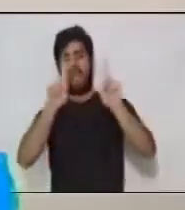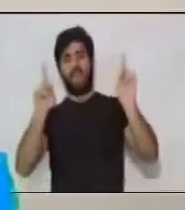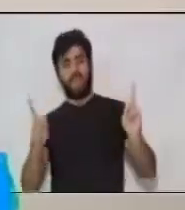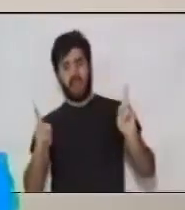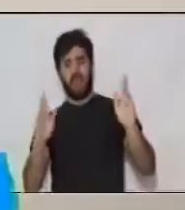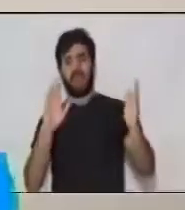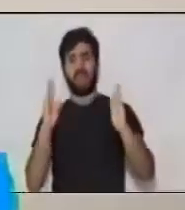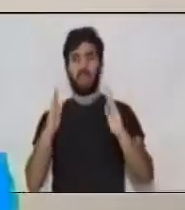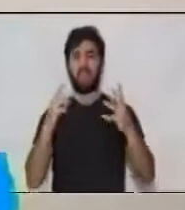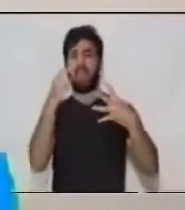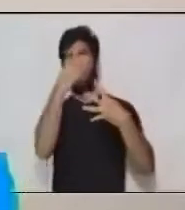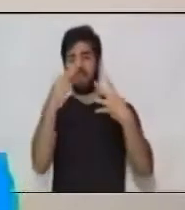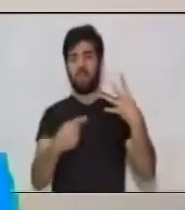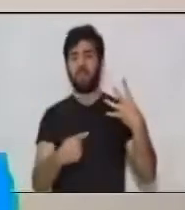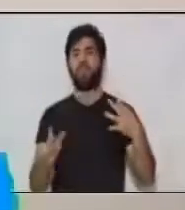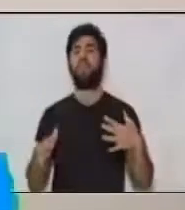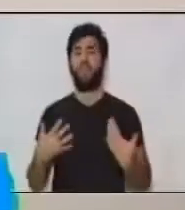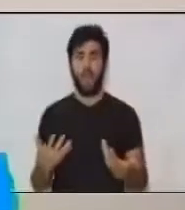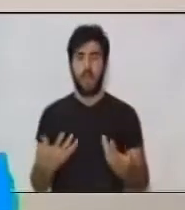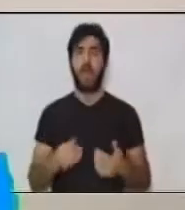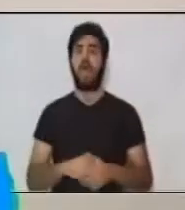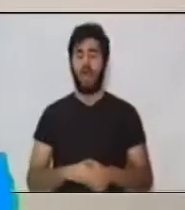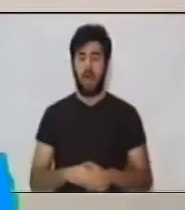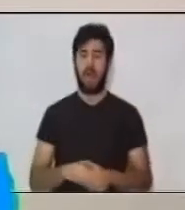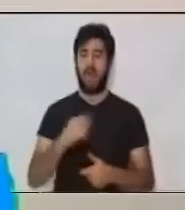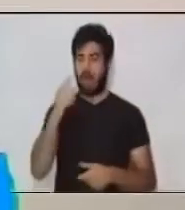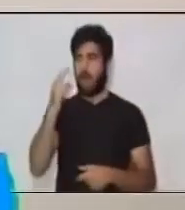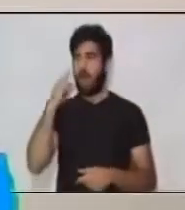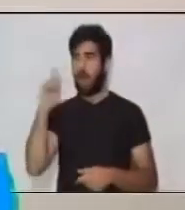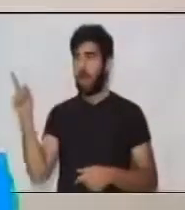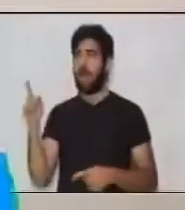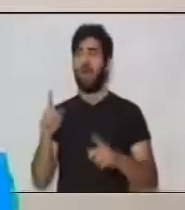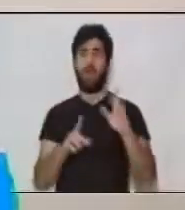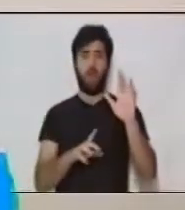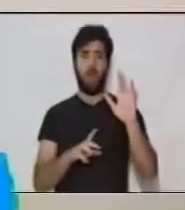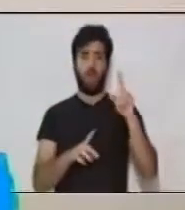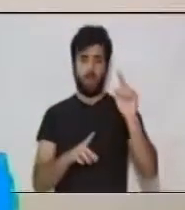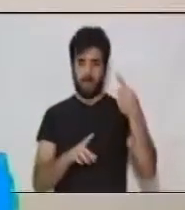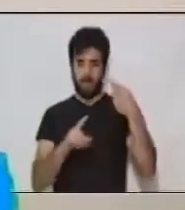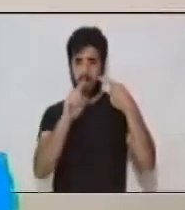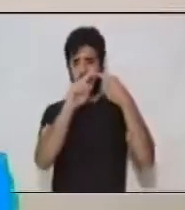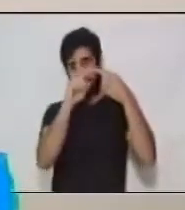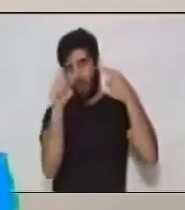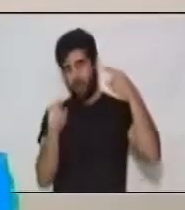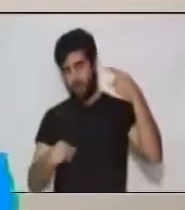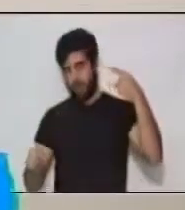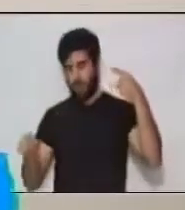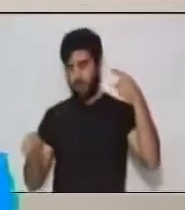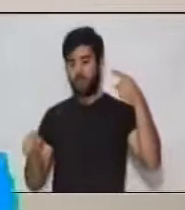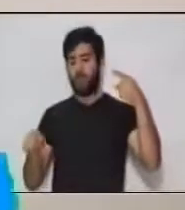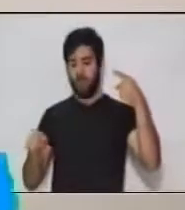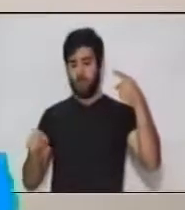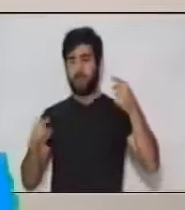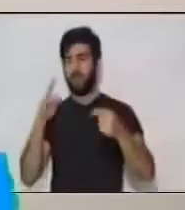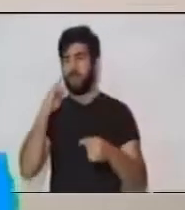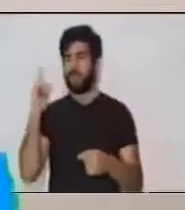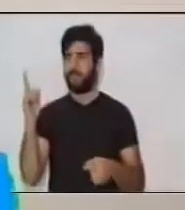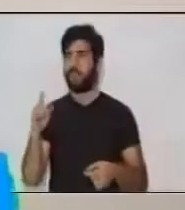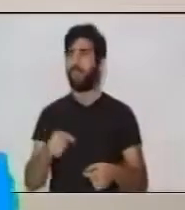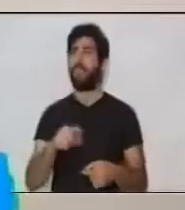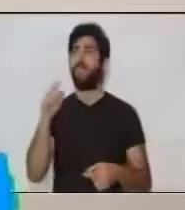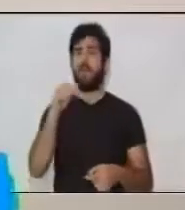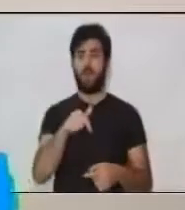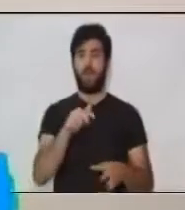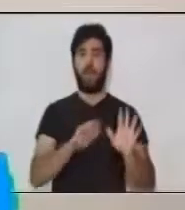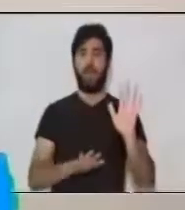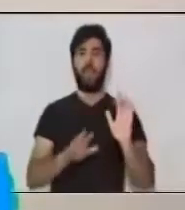ángulos opuestos por el vértice y por ser opuestos por el vértice tienen la misma medida. Ahora, en el inciso